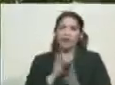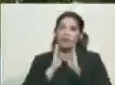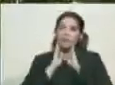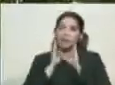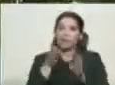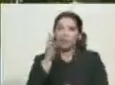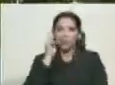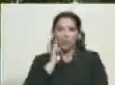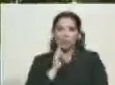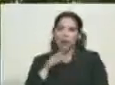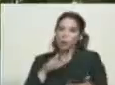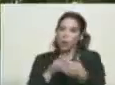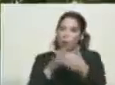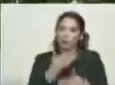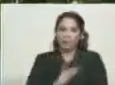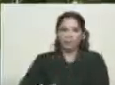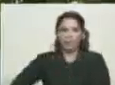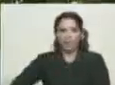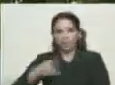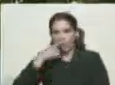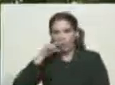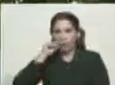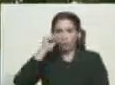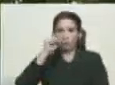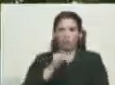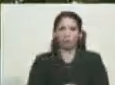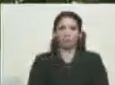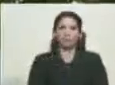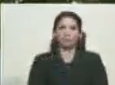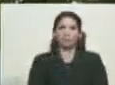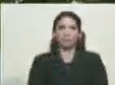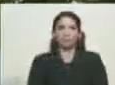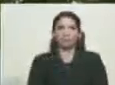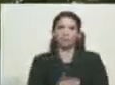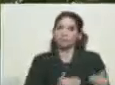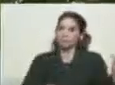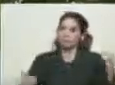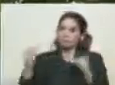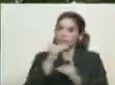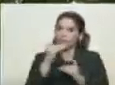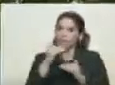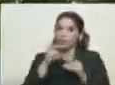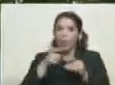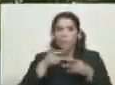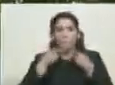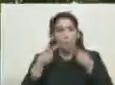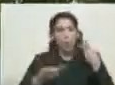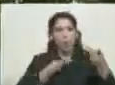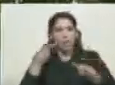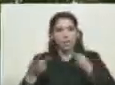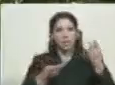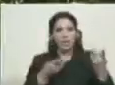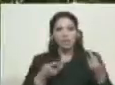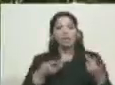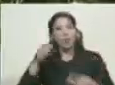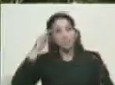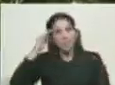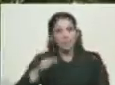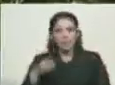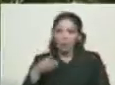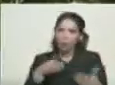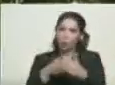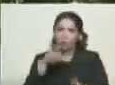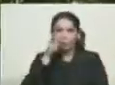Bolívar contra el presidente de la República, Nicolás Maduro, el alto mando político, el alto mando militar y contra el pueblo venezolano.